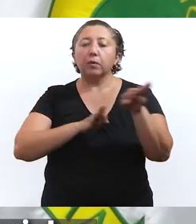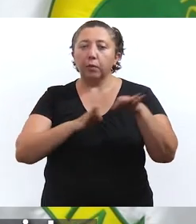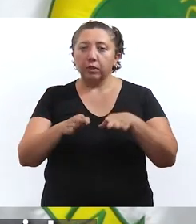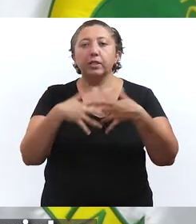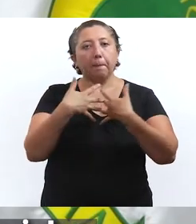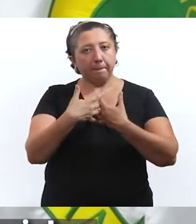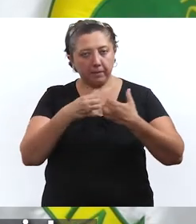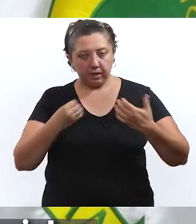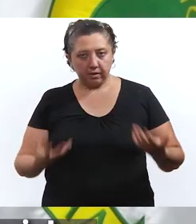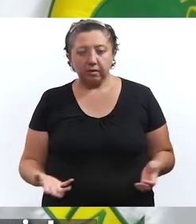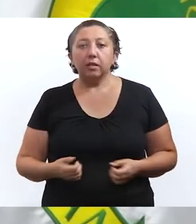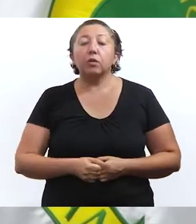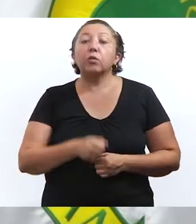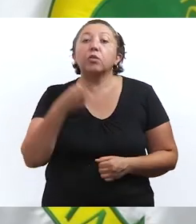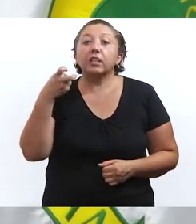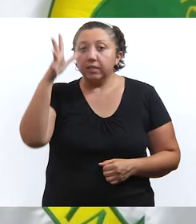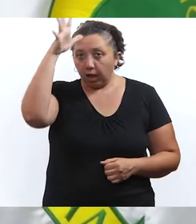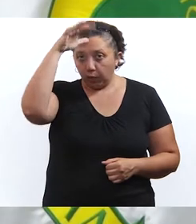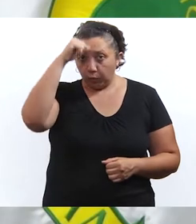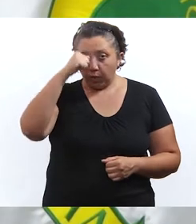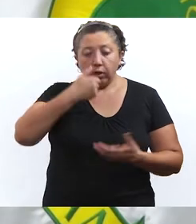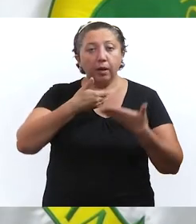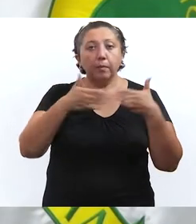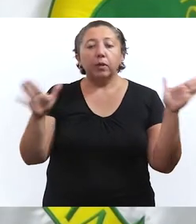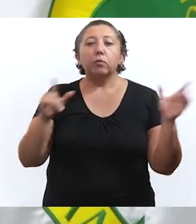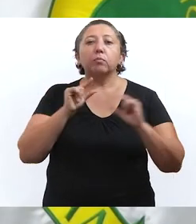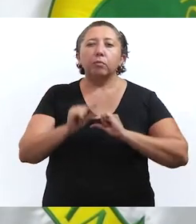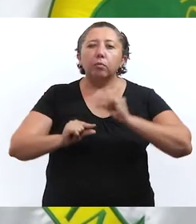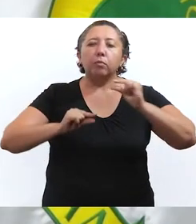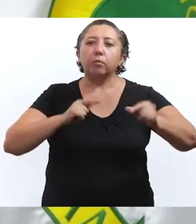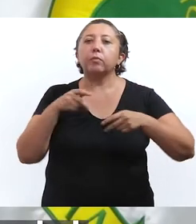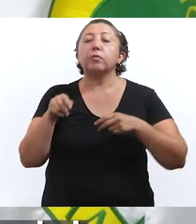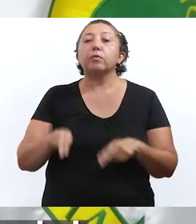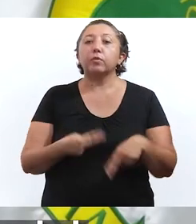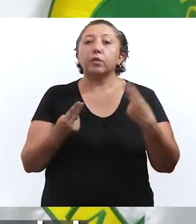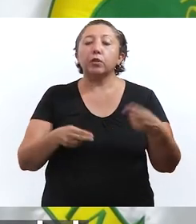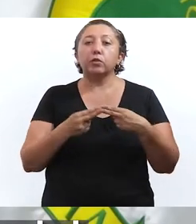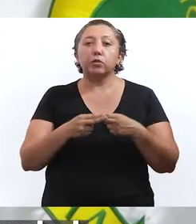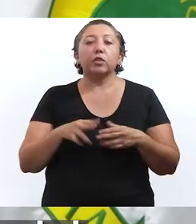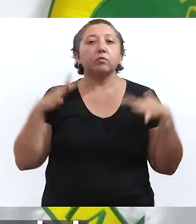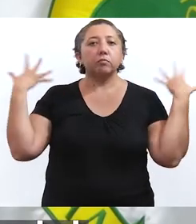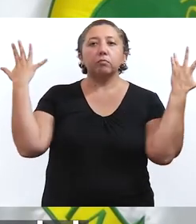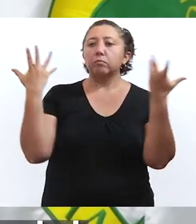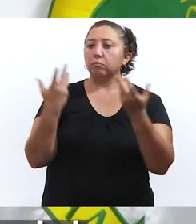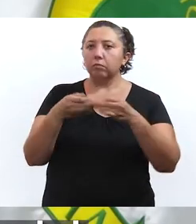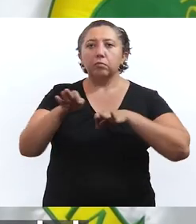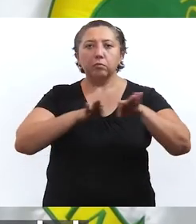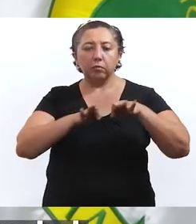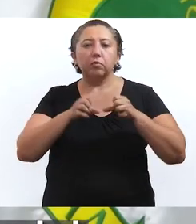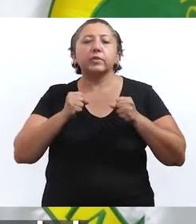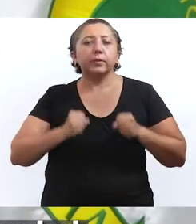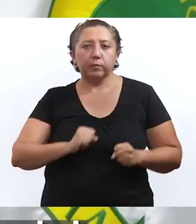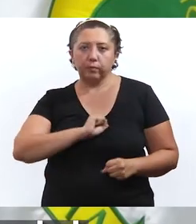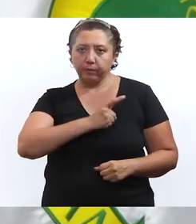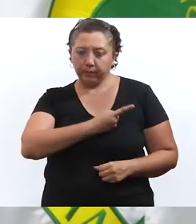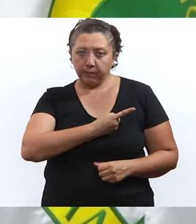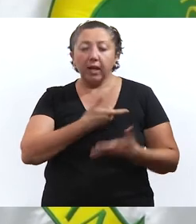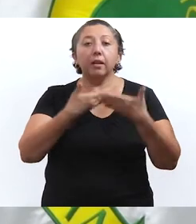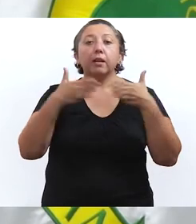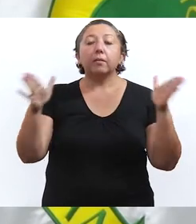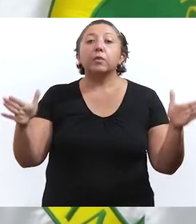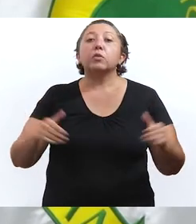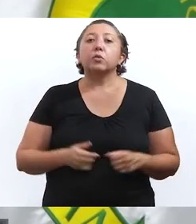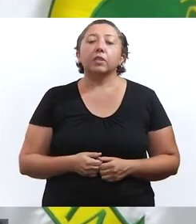trabajadores y cámaras empresariales. Con este acuerdo, la reapertura gradual de negocios se dará en entornos laborales seguros para la salud.